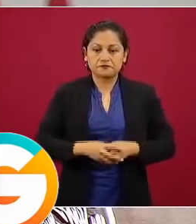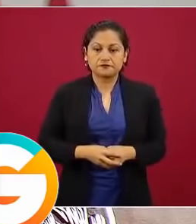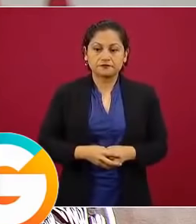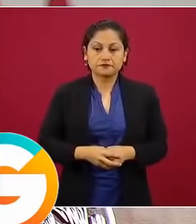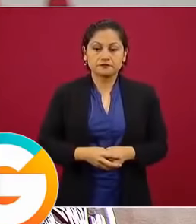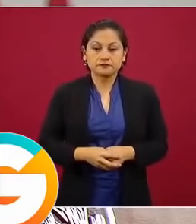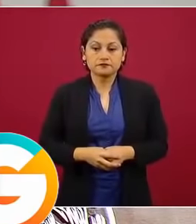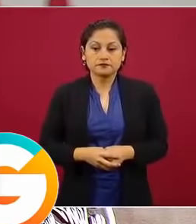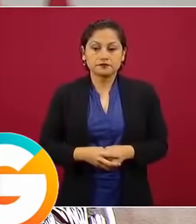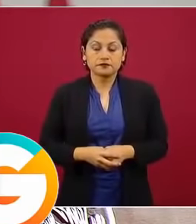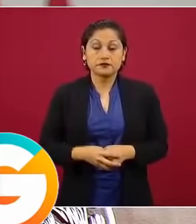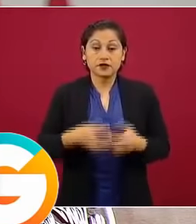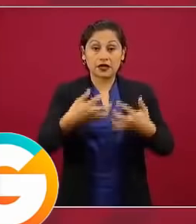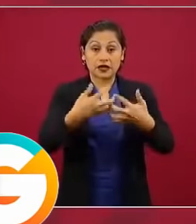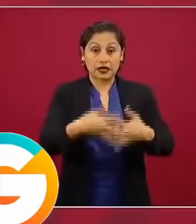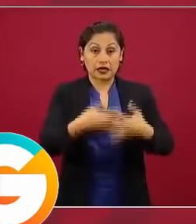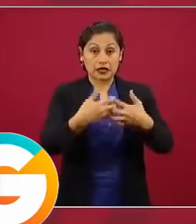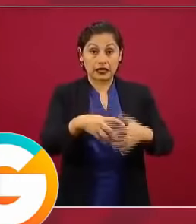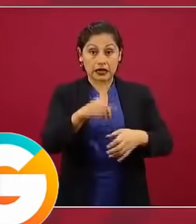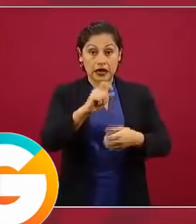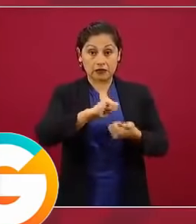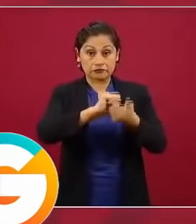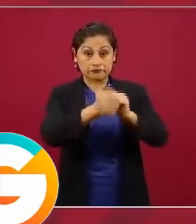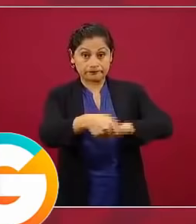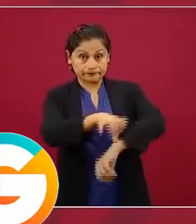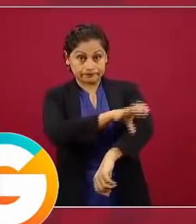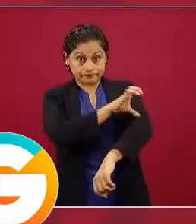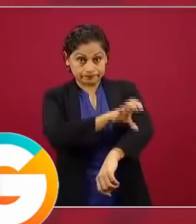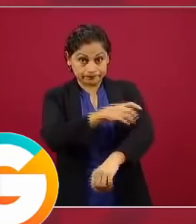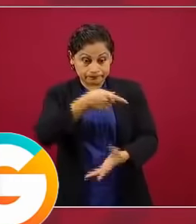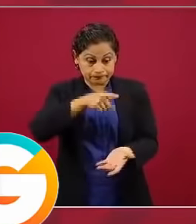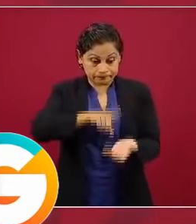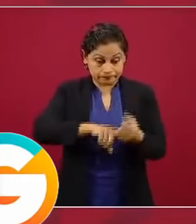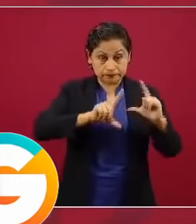las hidroeléctricas de México